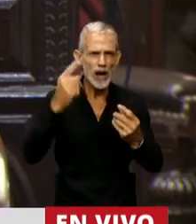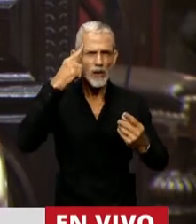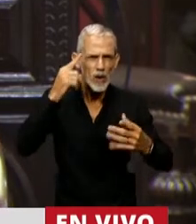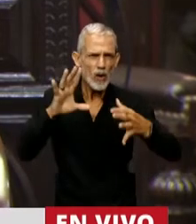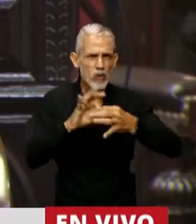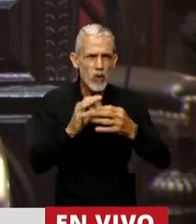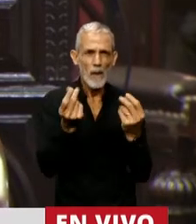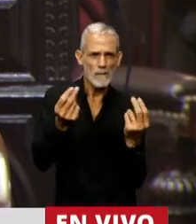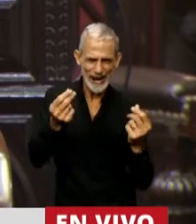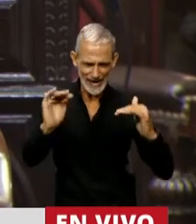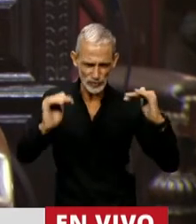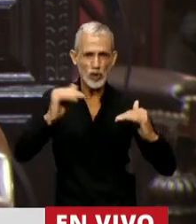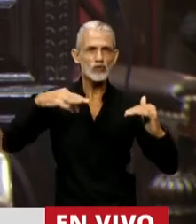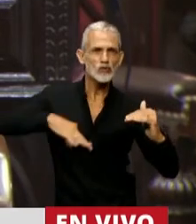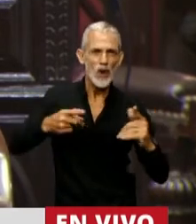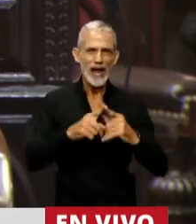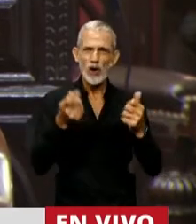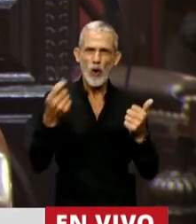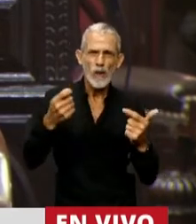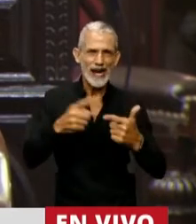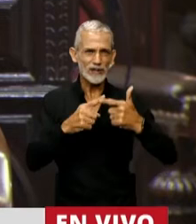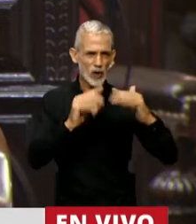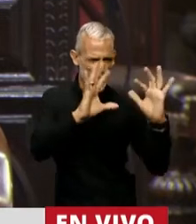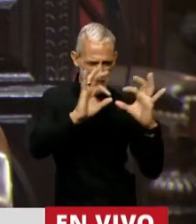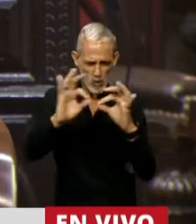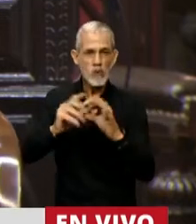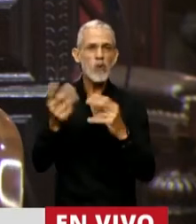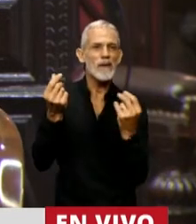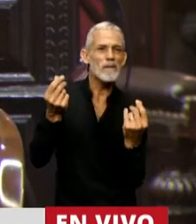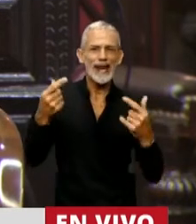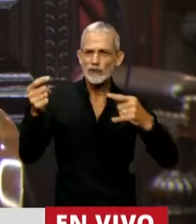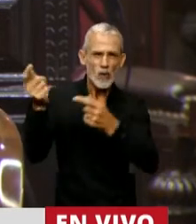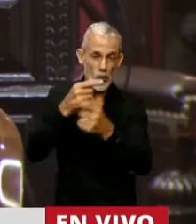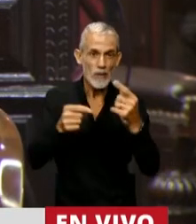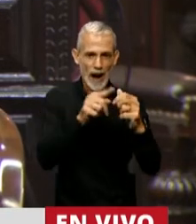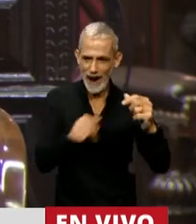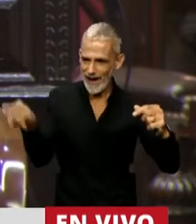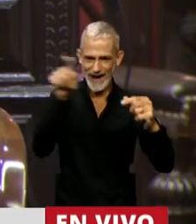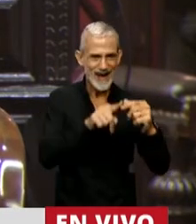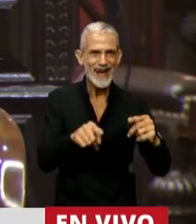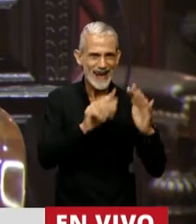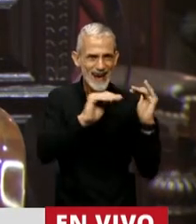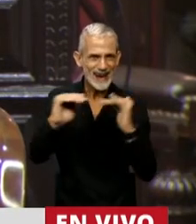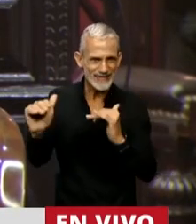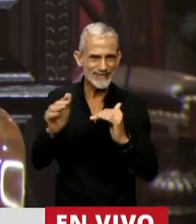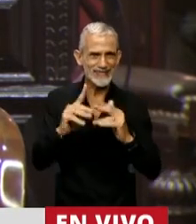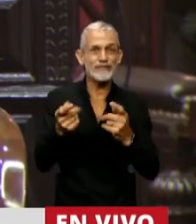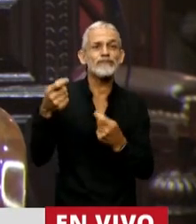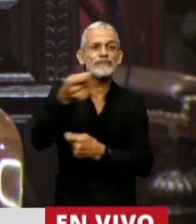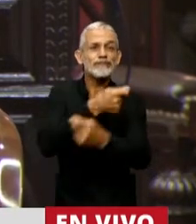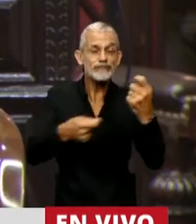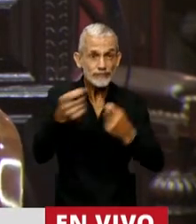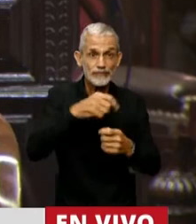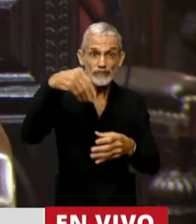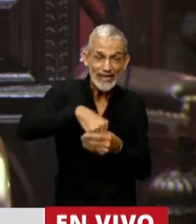los precios, los salarios, las jubilaciones y las tarifas para volver a un círculo virtuoso que apostando al mercado